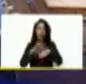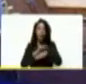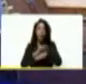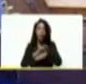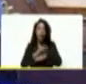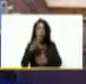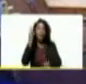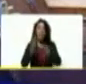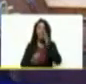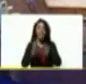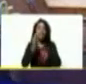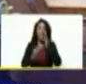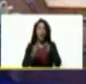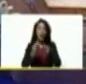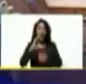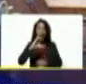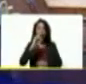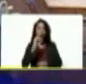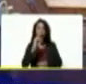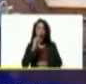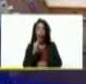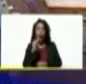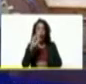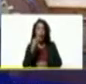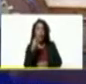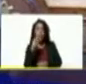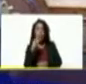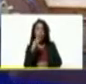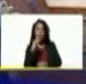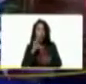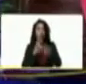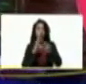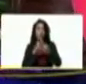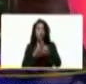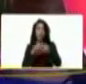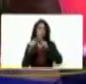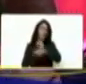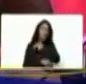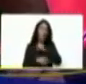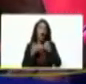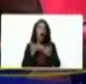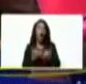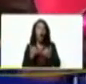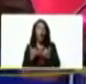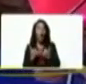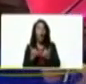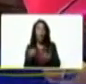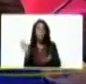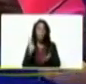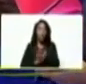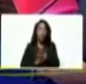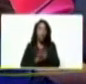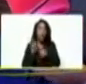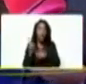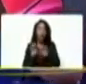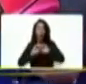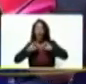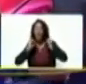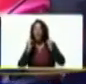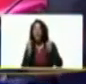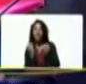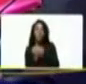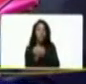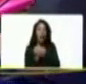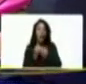del simplemente de la investigación. Recordemos que tenemos el principio de complementariedad. Recordemos que hay un conjunto de instituciones jurídicas que están en